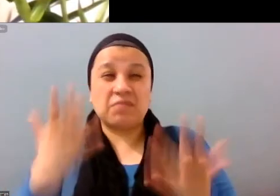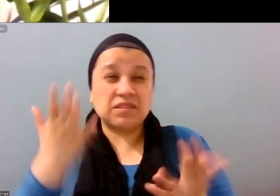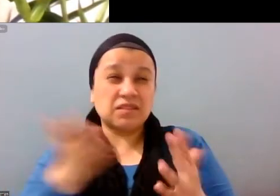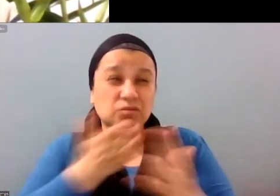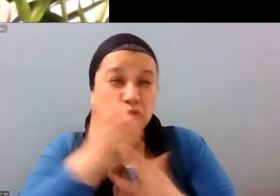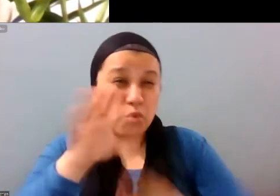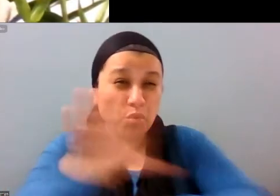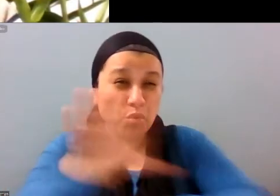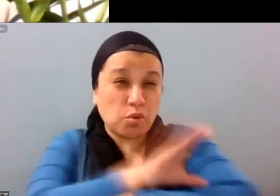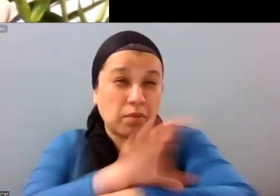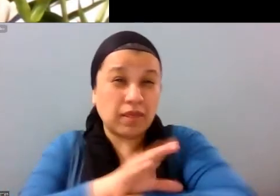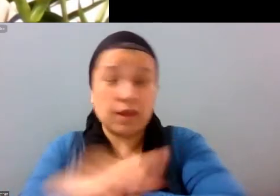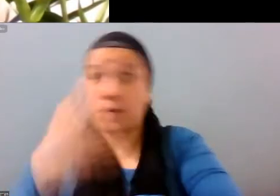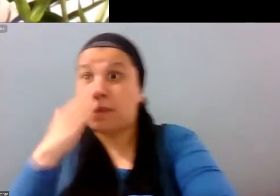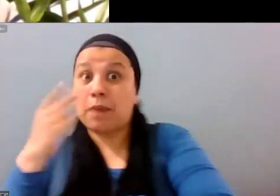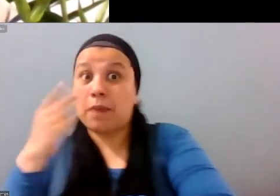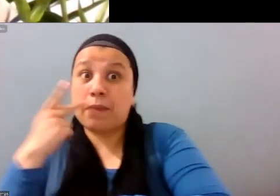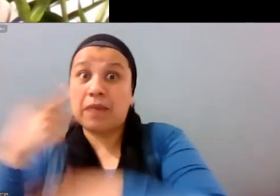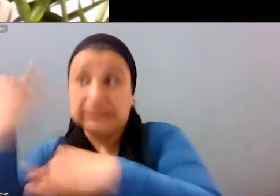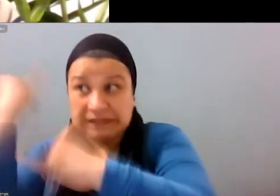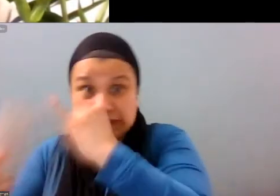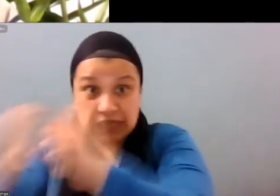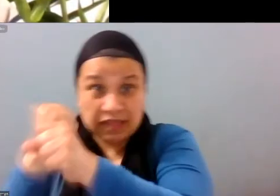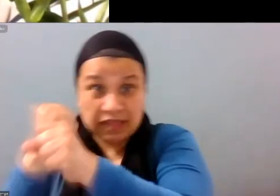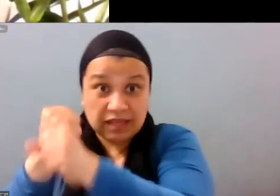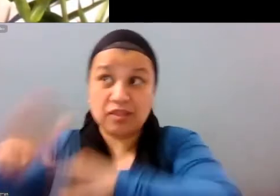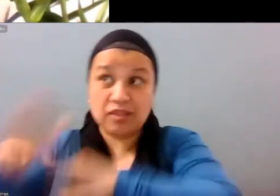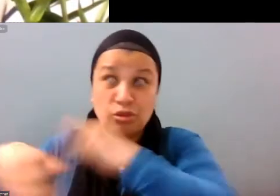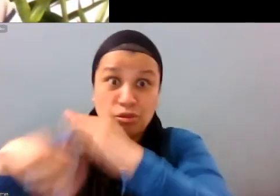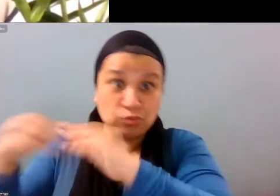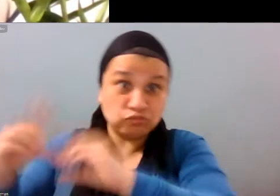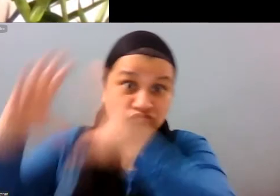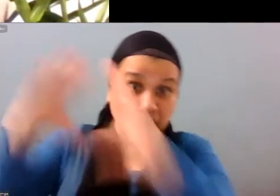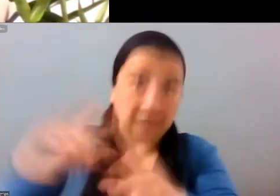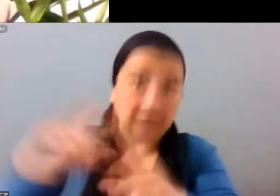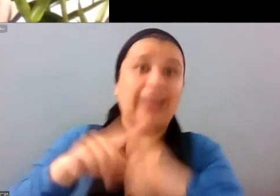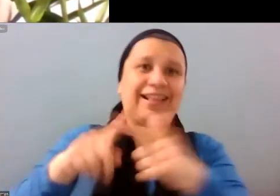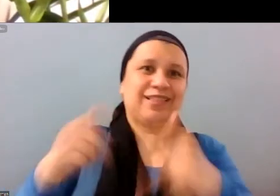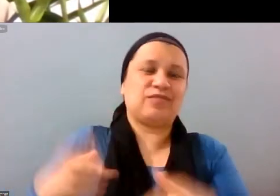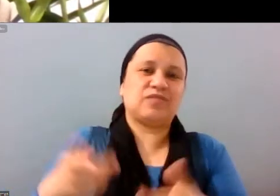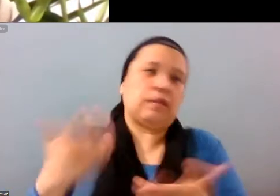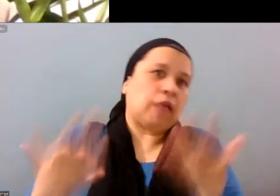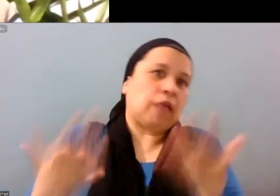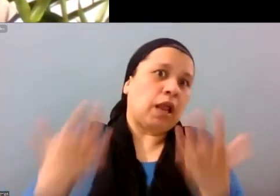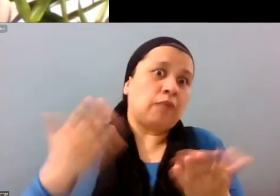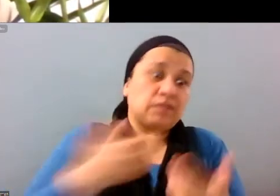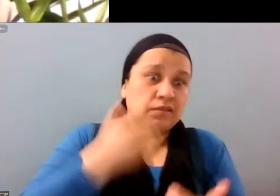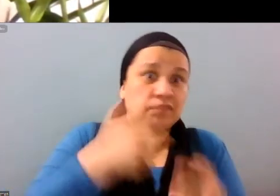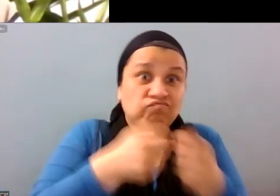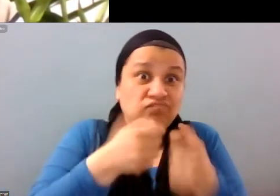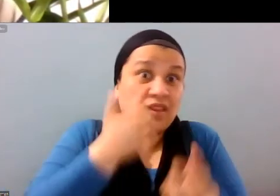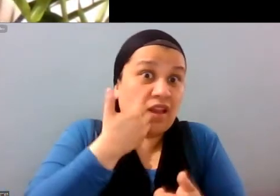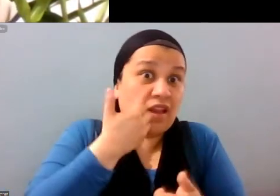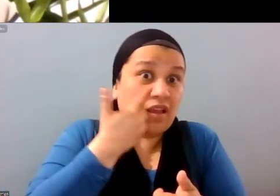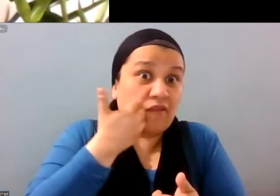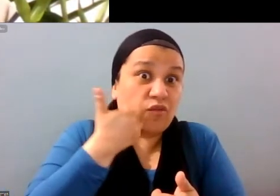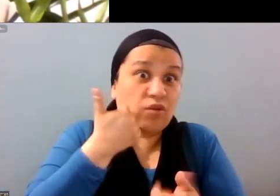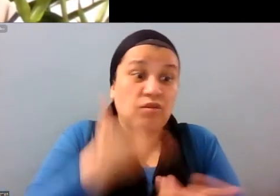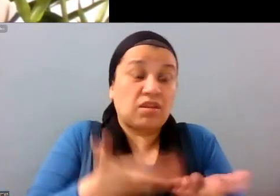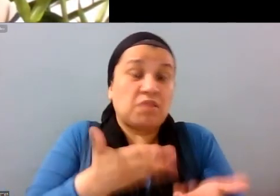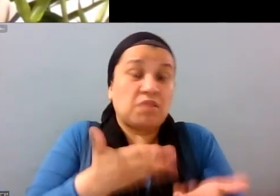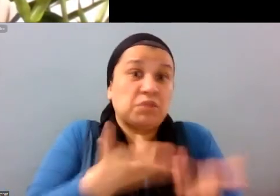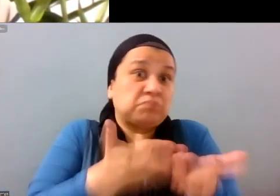cuando el padre madre de familia finalizó su jornada laboral o inclusive que lo hace a través de un teléfono celular que solamente está disponible en horas